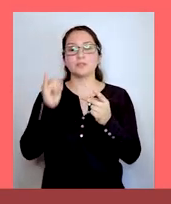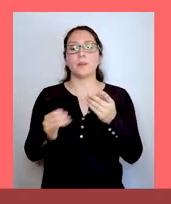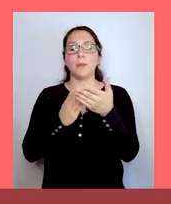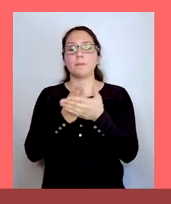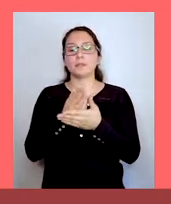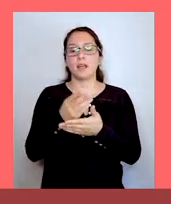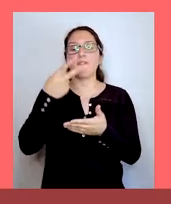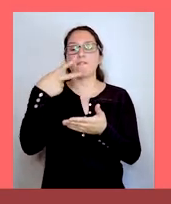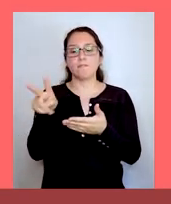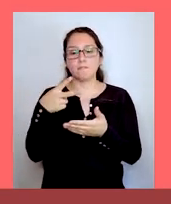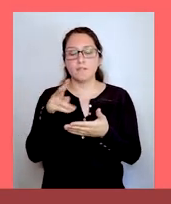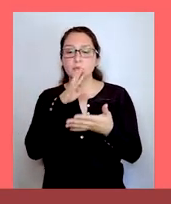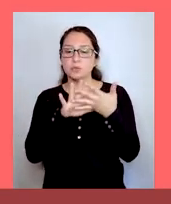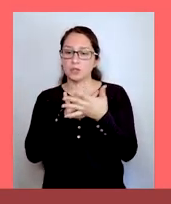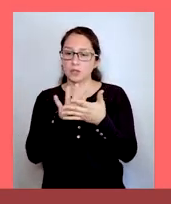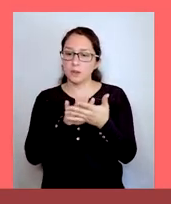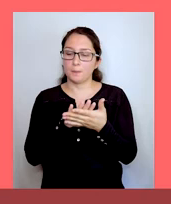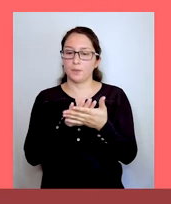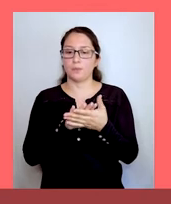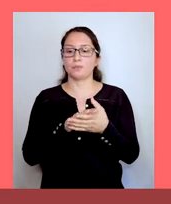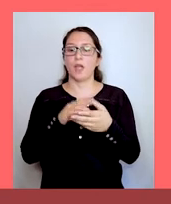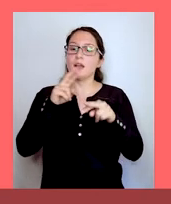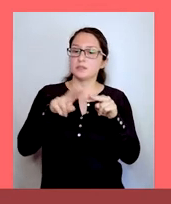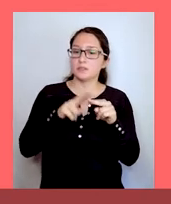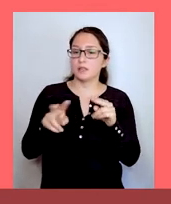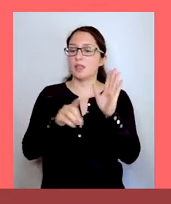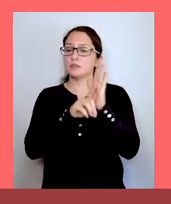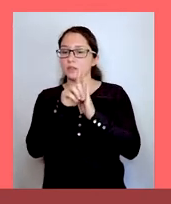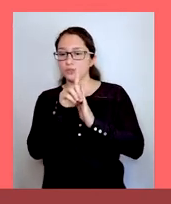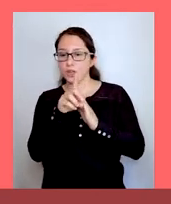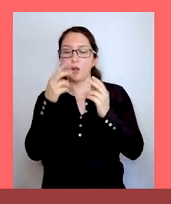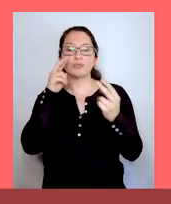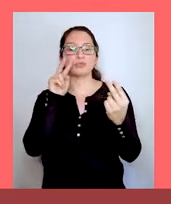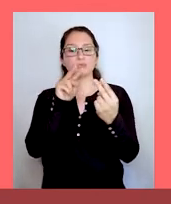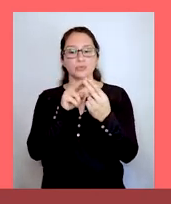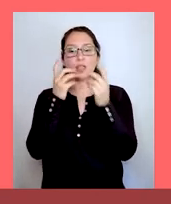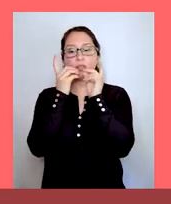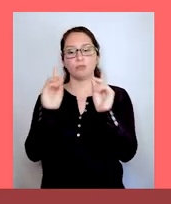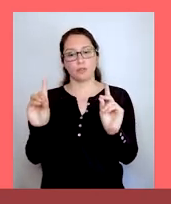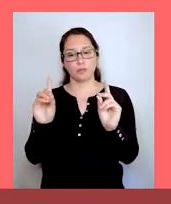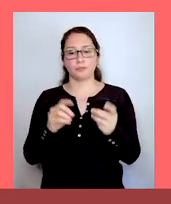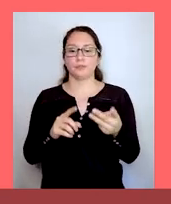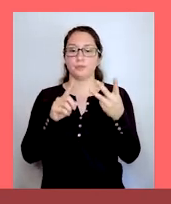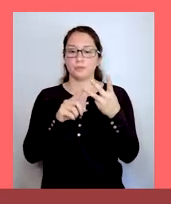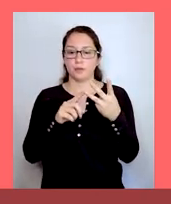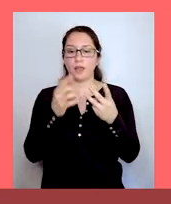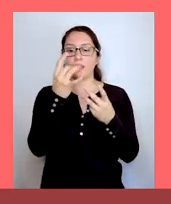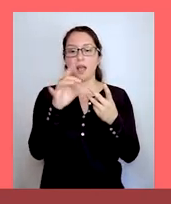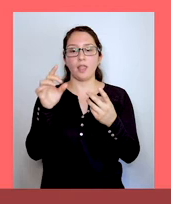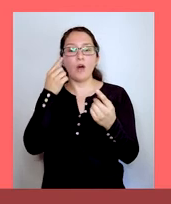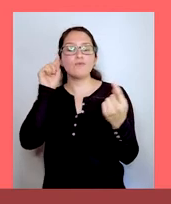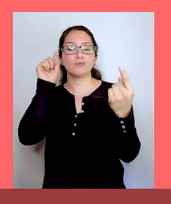con un verbo en infinitivo. Crear, desarrollar, conocer, difundir, etc.